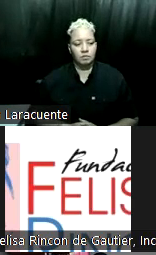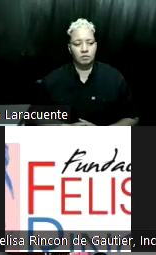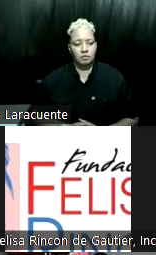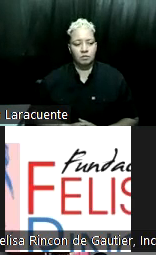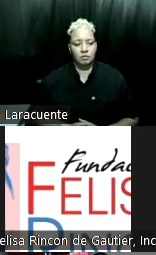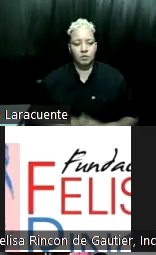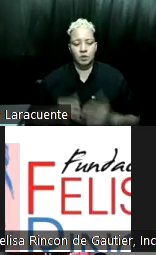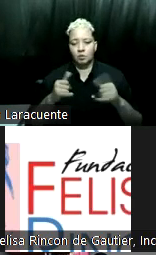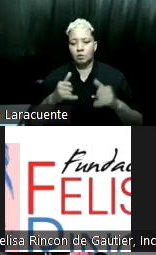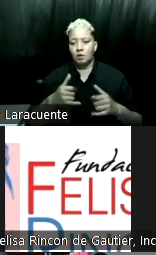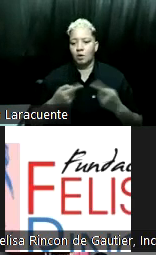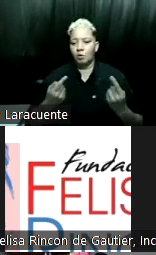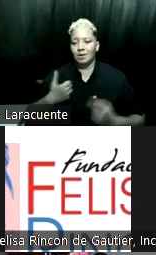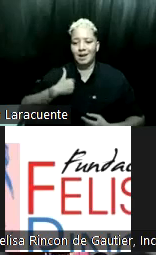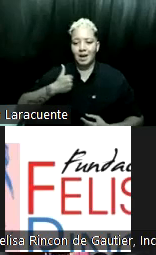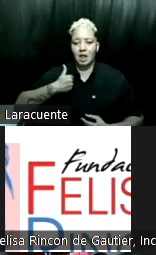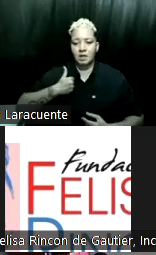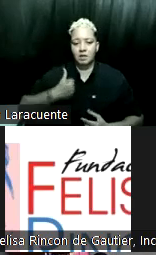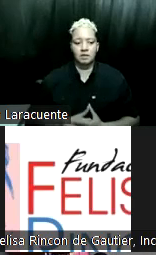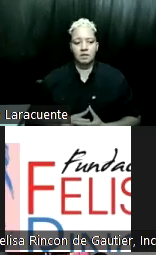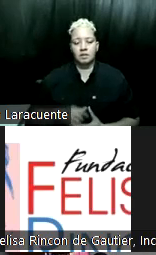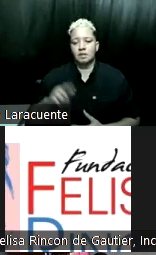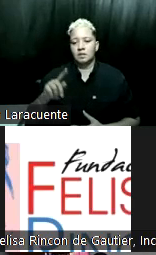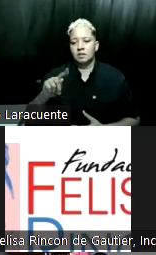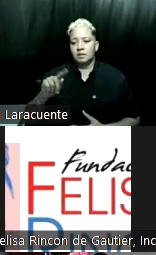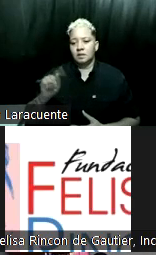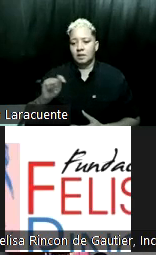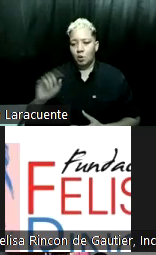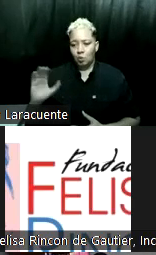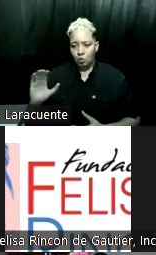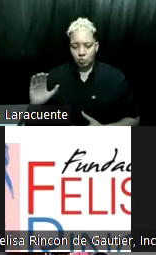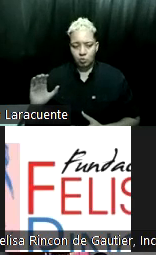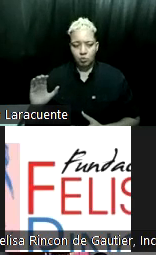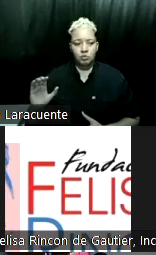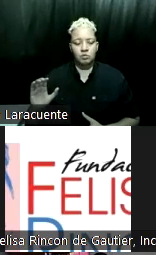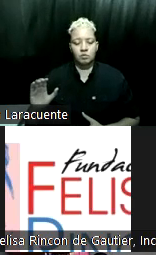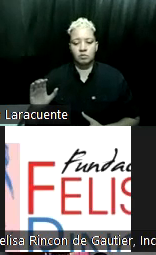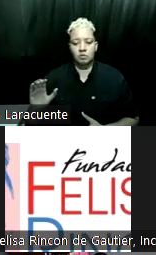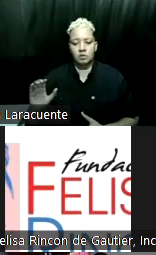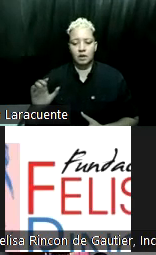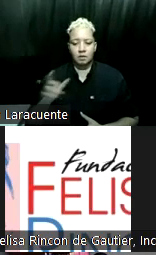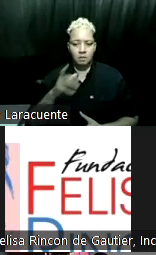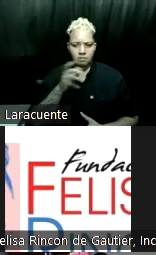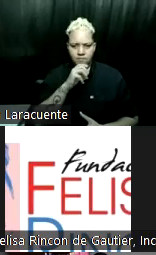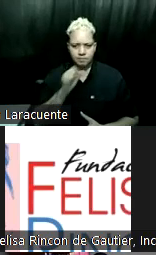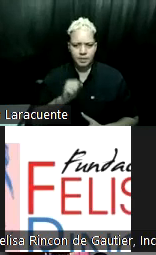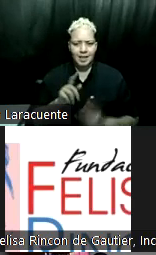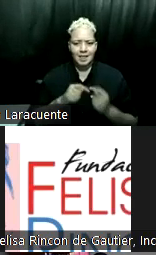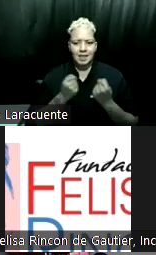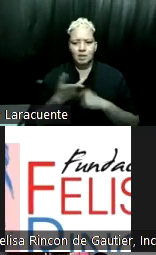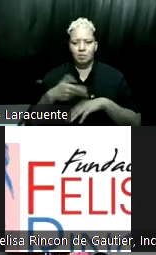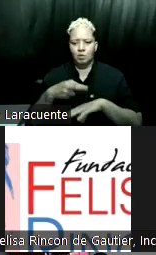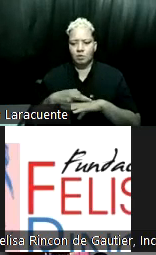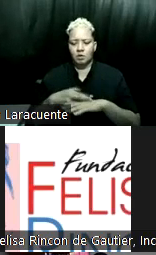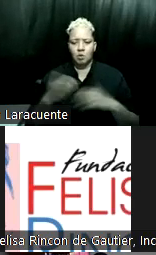jugando contra Canadá. Teo Cruz era el mayor del grupo. El equipo de Puerto Rico era un